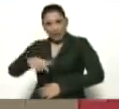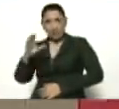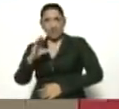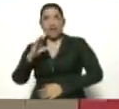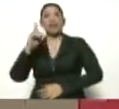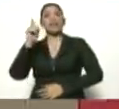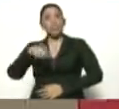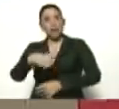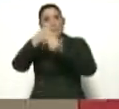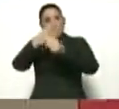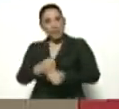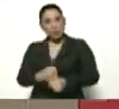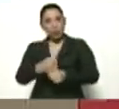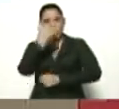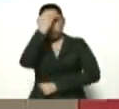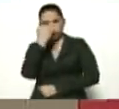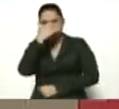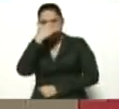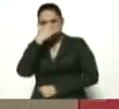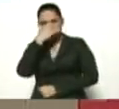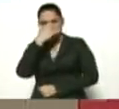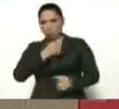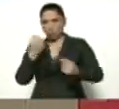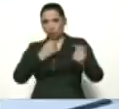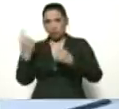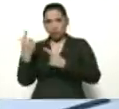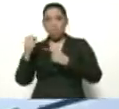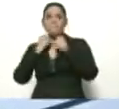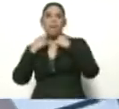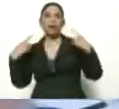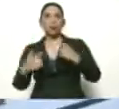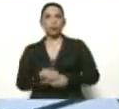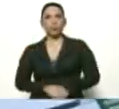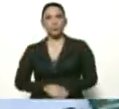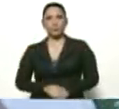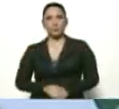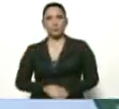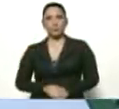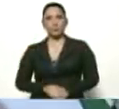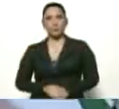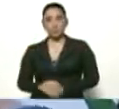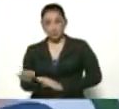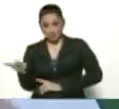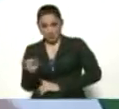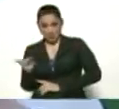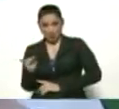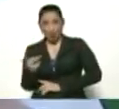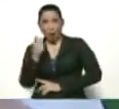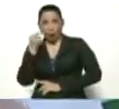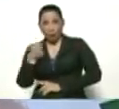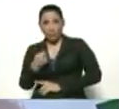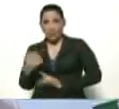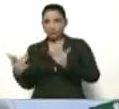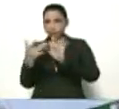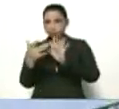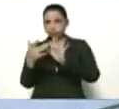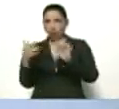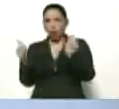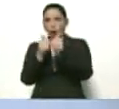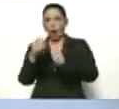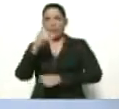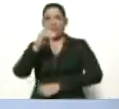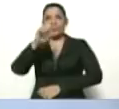y esperó a los mercenarios en el desembarco en macuto la relación que ambos tienen con la dea